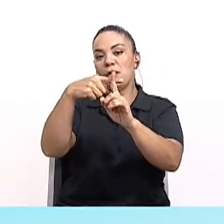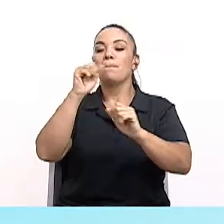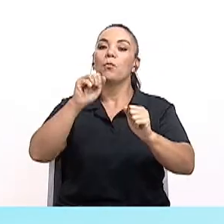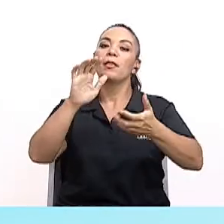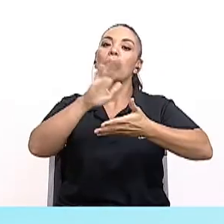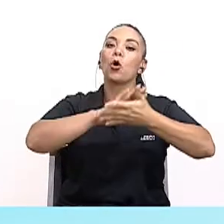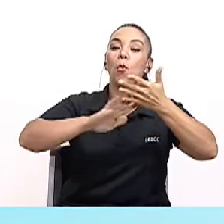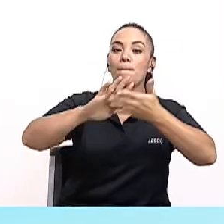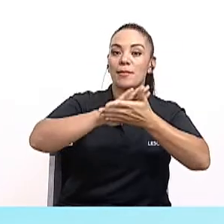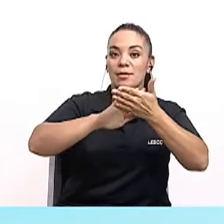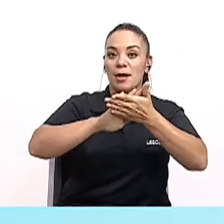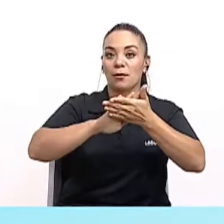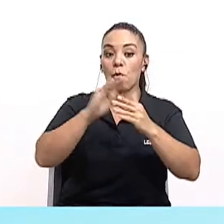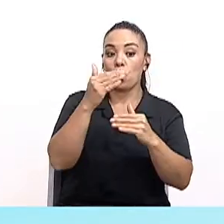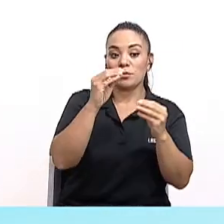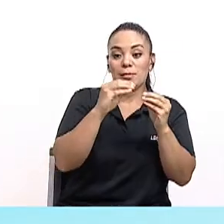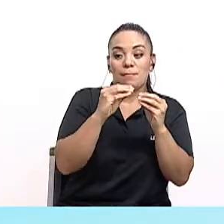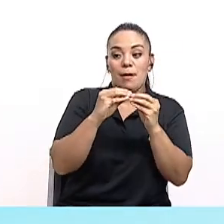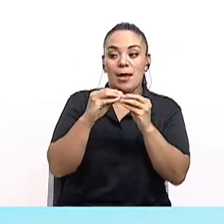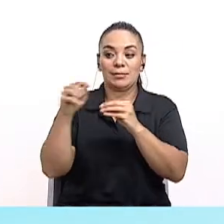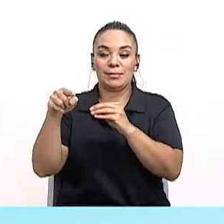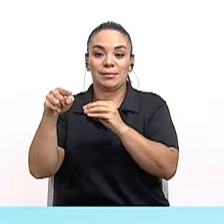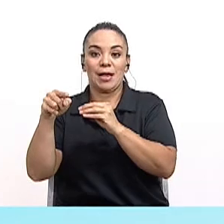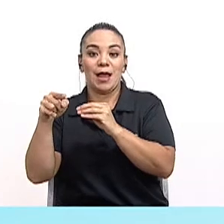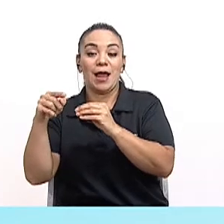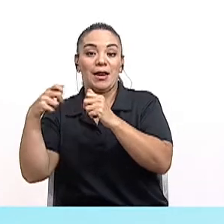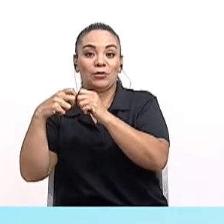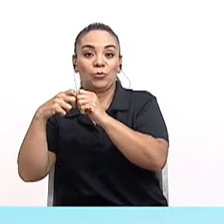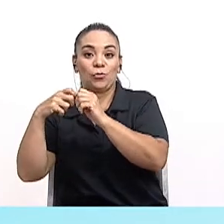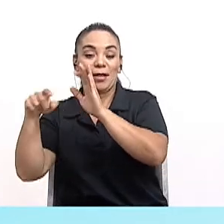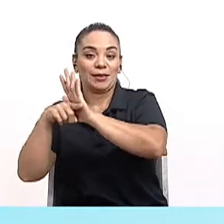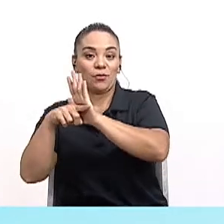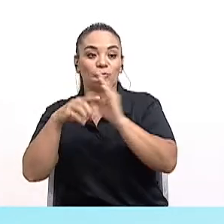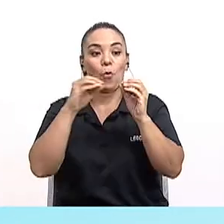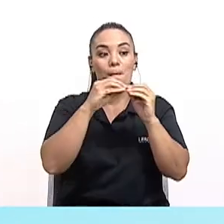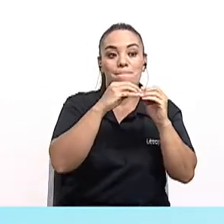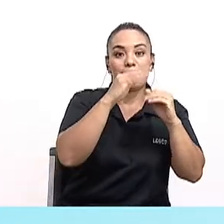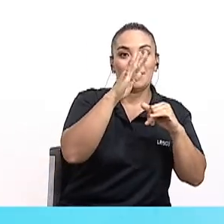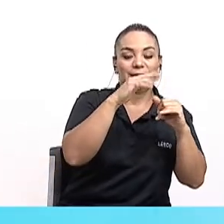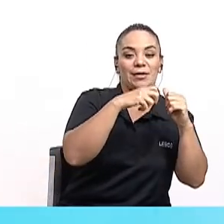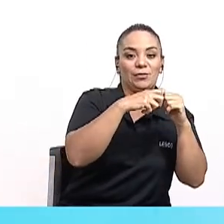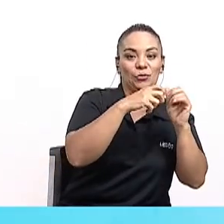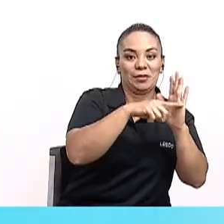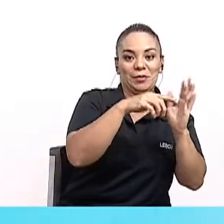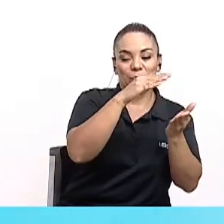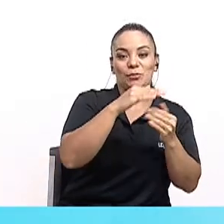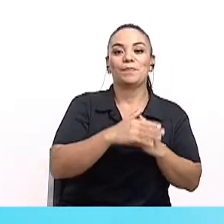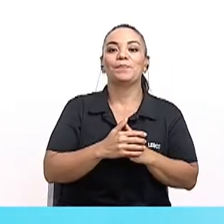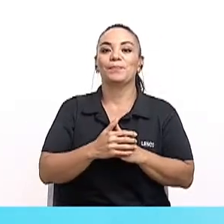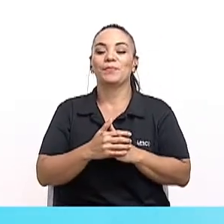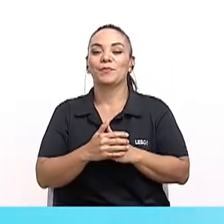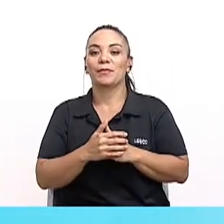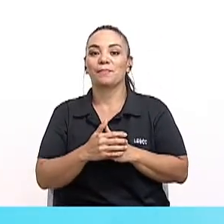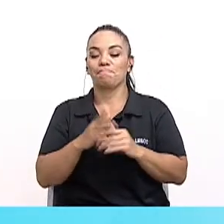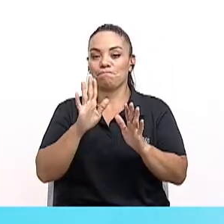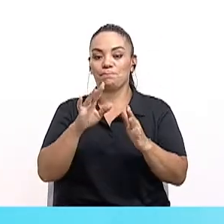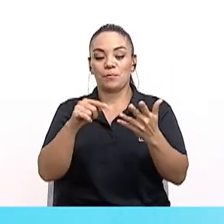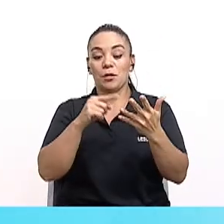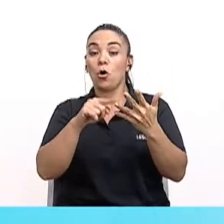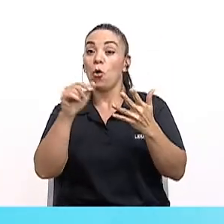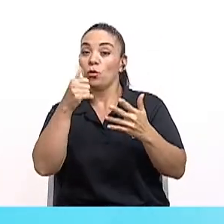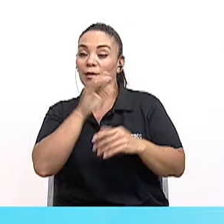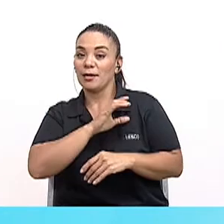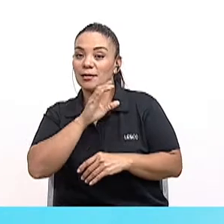con elementos más electronegativos o menos electronegativos muy fácilmente. Otra característica es